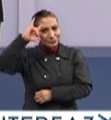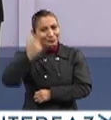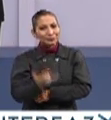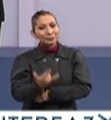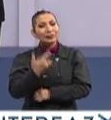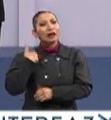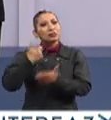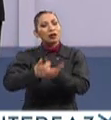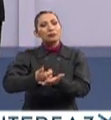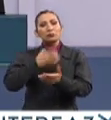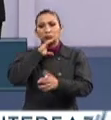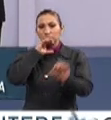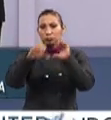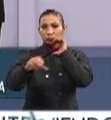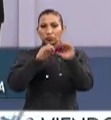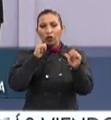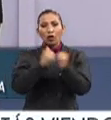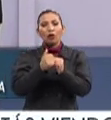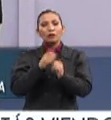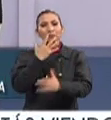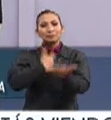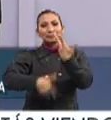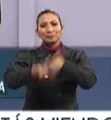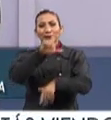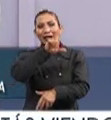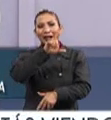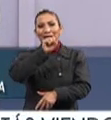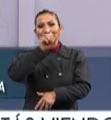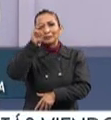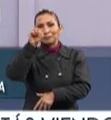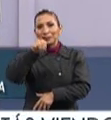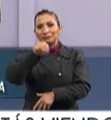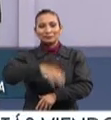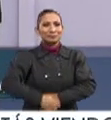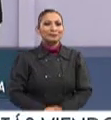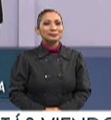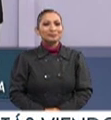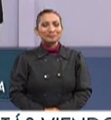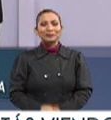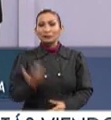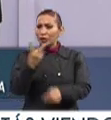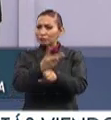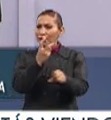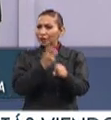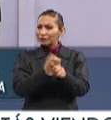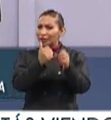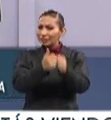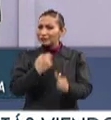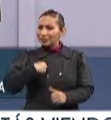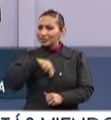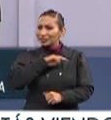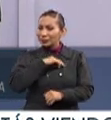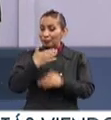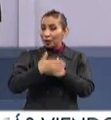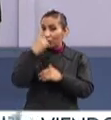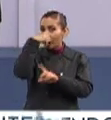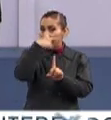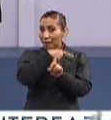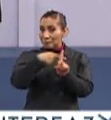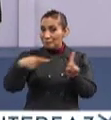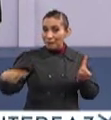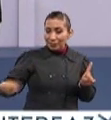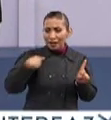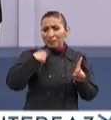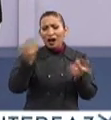Griselda Yebra. Ella nos permite comunicarnos con ustedes a través de la lengua de señas mexicana. Los invitamos a que se queden con nosotros en la próxima hora y